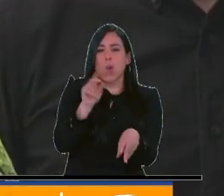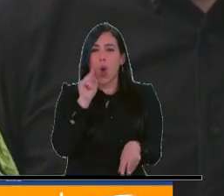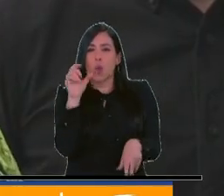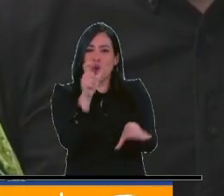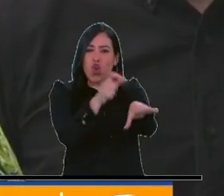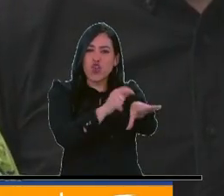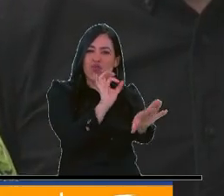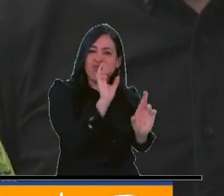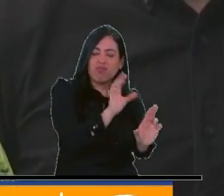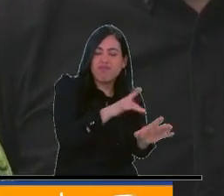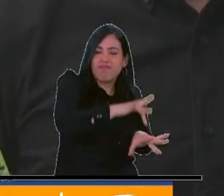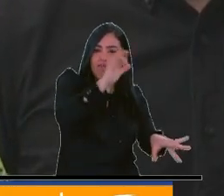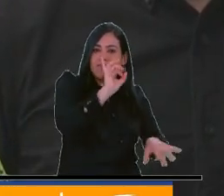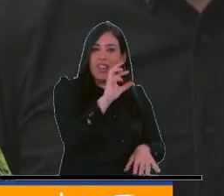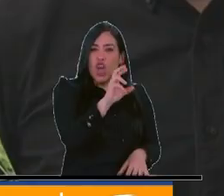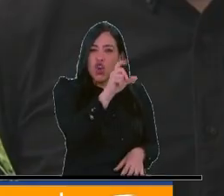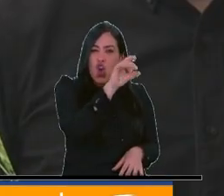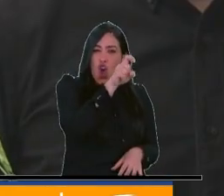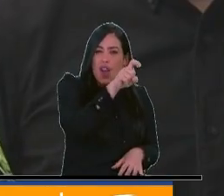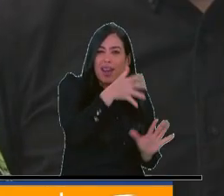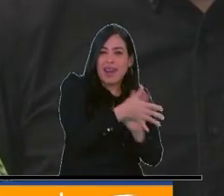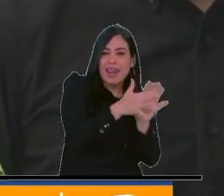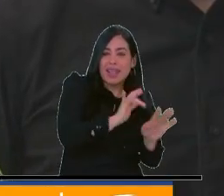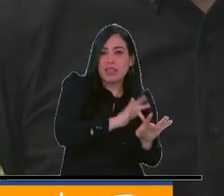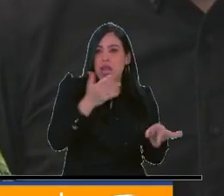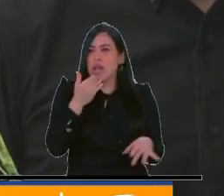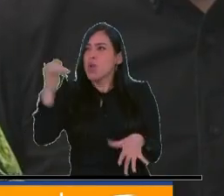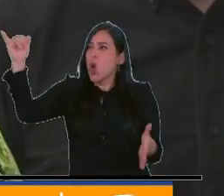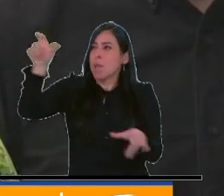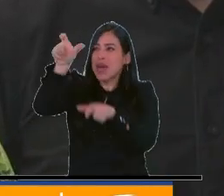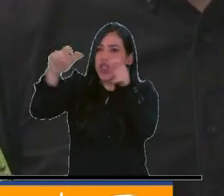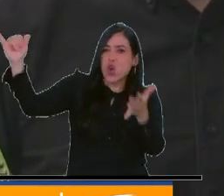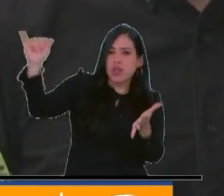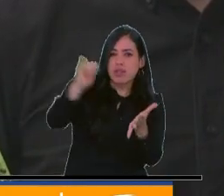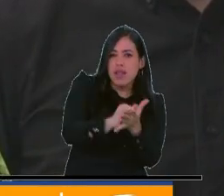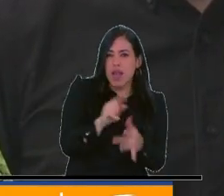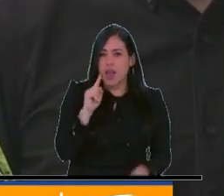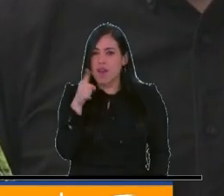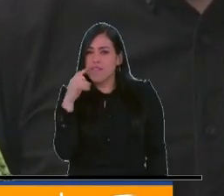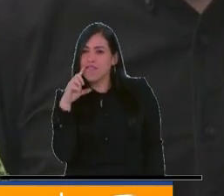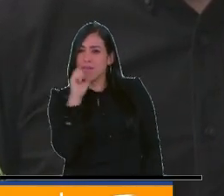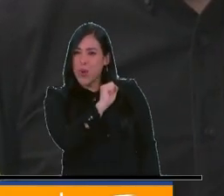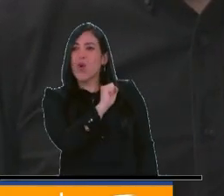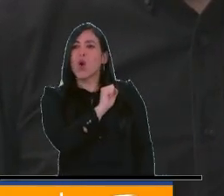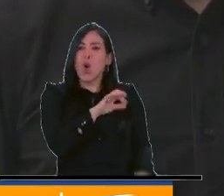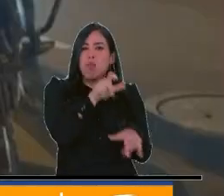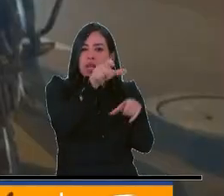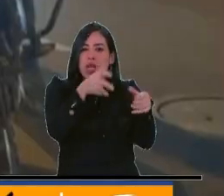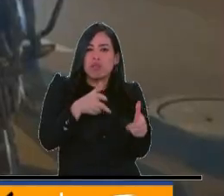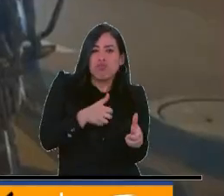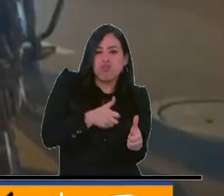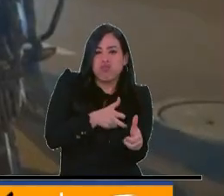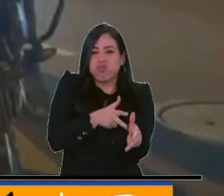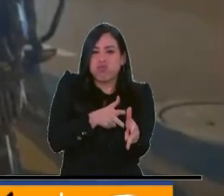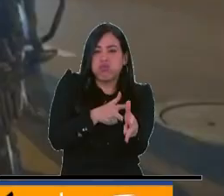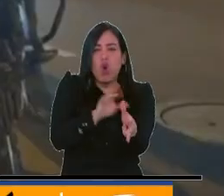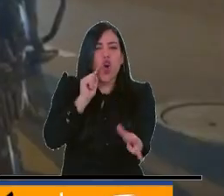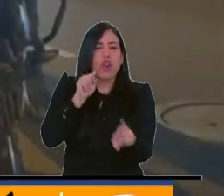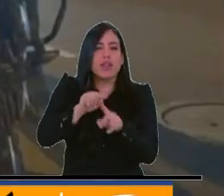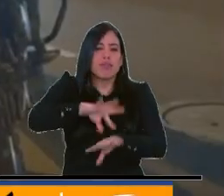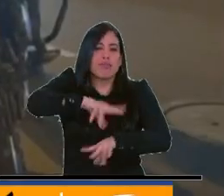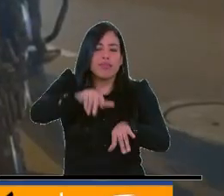que hacen un trabajo de identificación de las personas cuando llegan a los aeropuertos, y estos delincuentes hacen los seguimientos de estas personas con el fin de